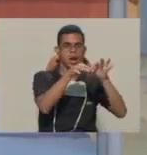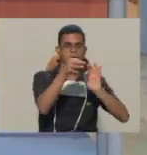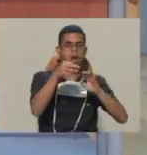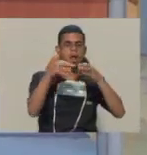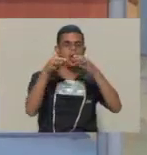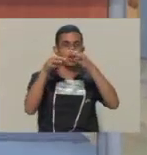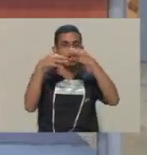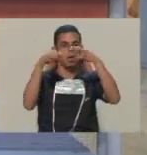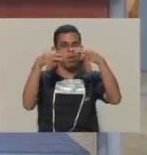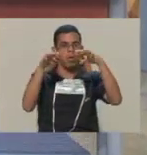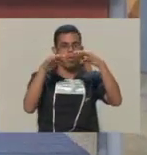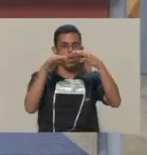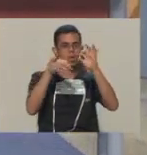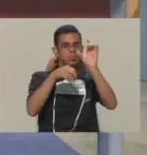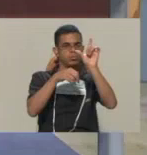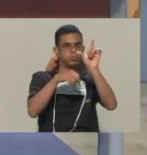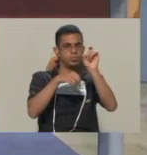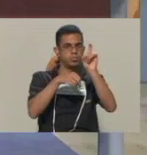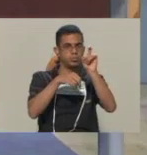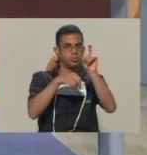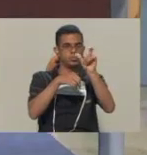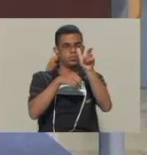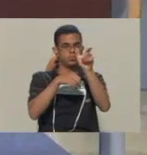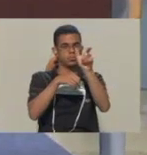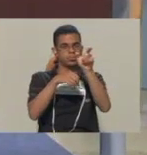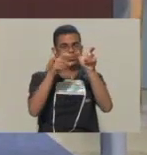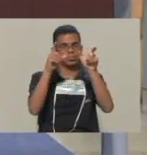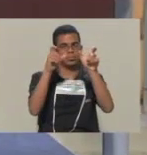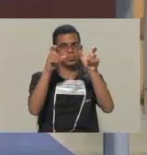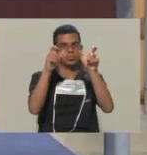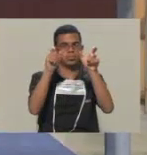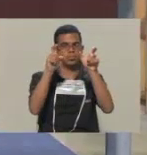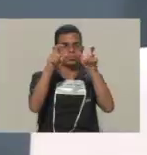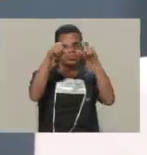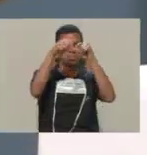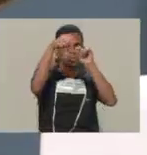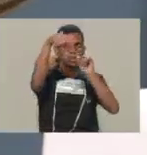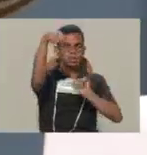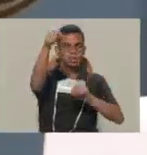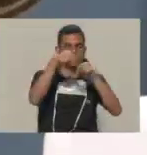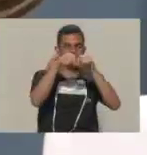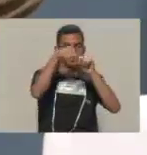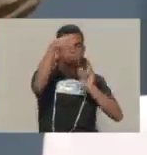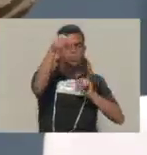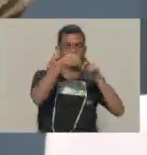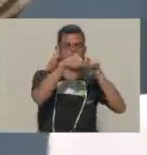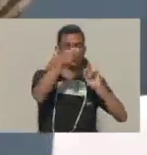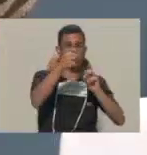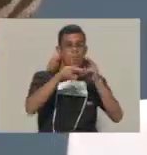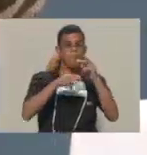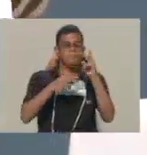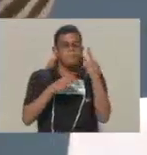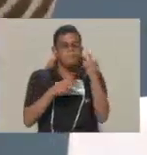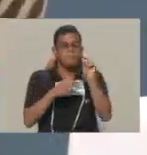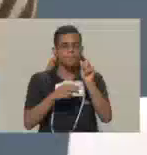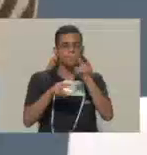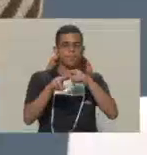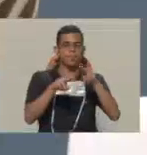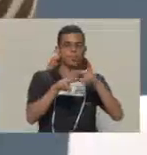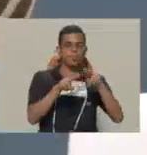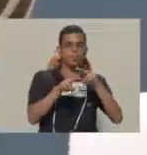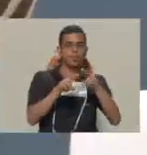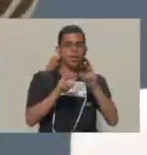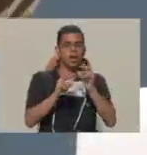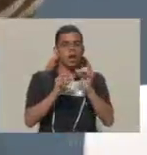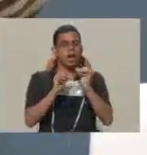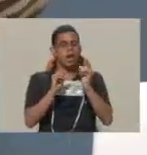las, igualito, con el dedo índice y el pulgar, rasgamos, ¿verdad? Hacemos este proceso para que el